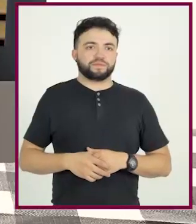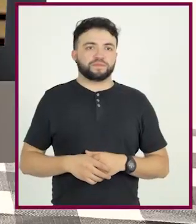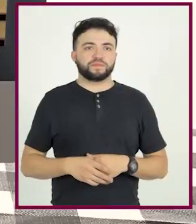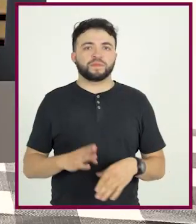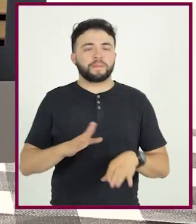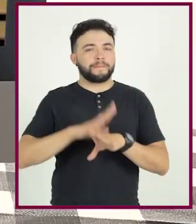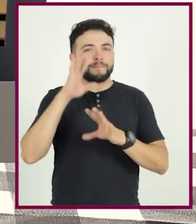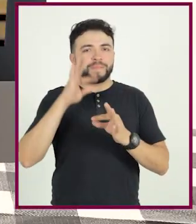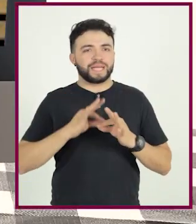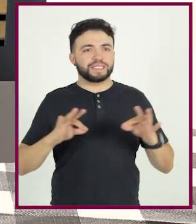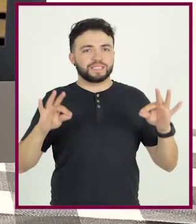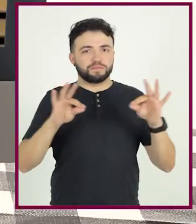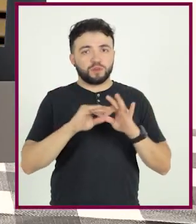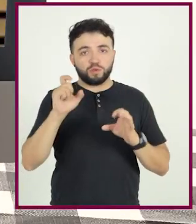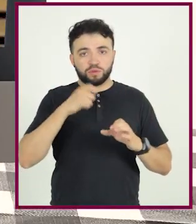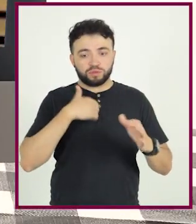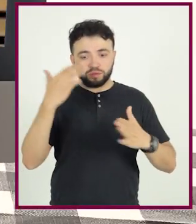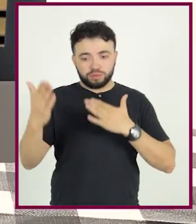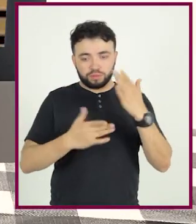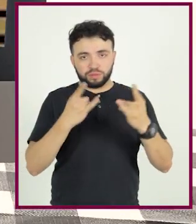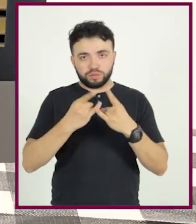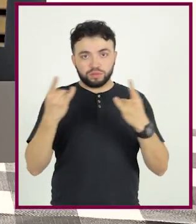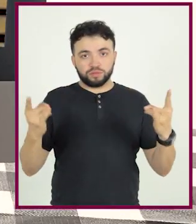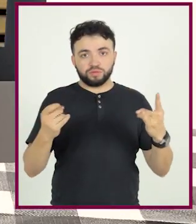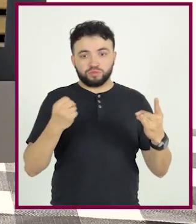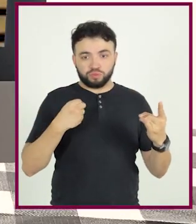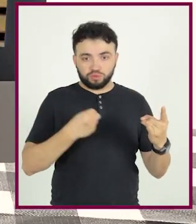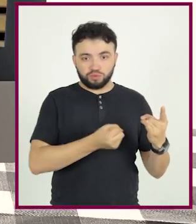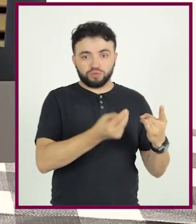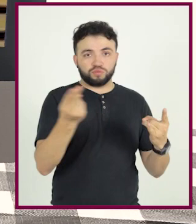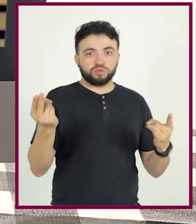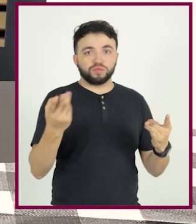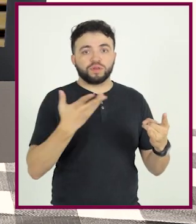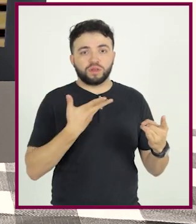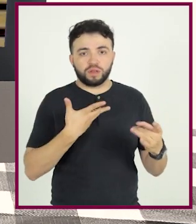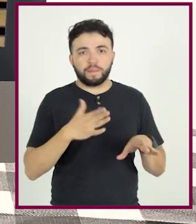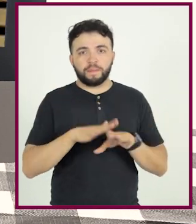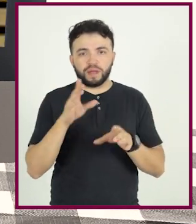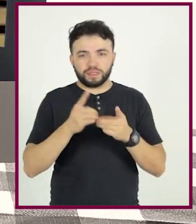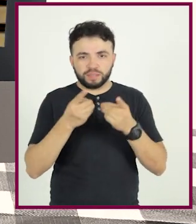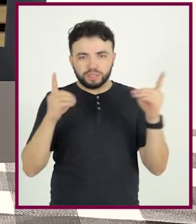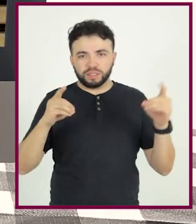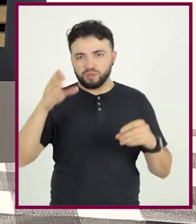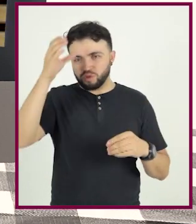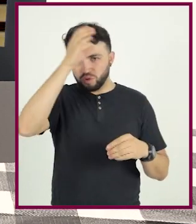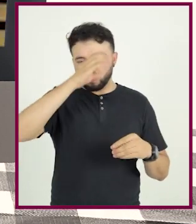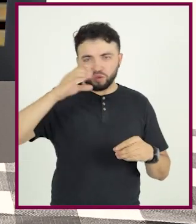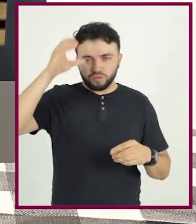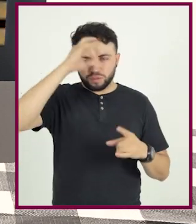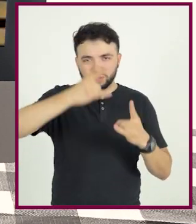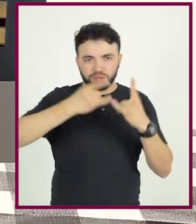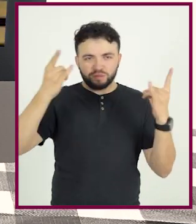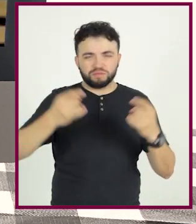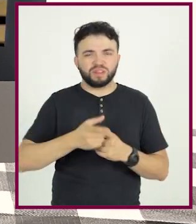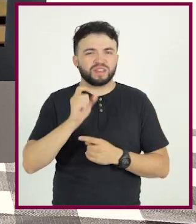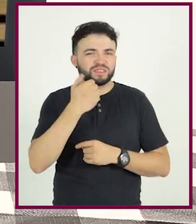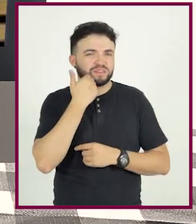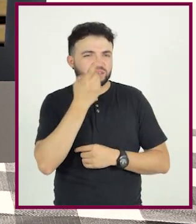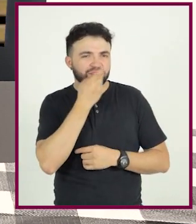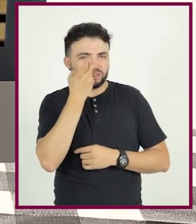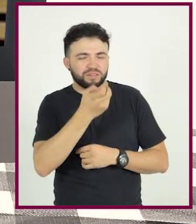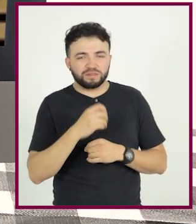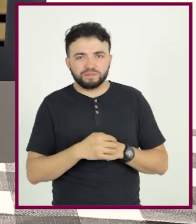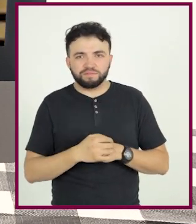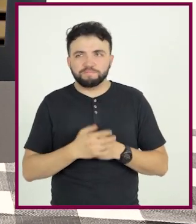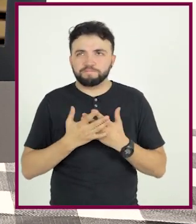Lo más importante al estudiar historia es que ustedes adquieran y desarrollan una conciencia histórica. ¿Qué es esto?